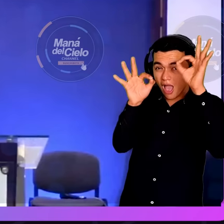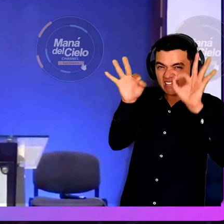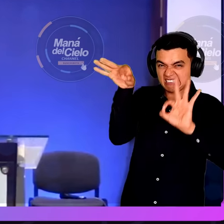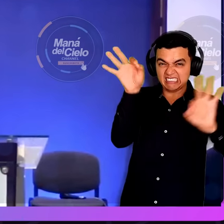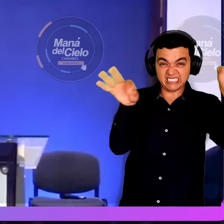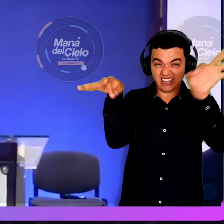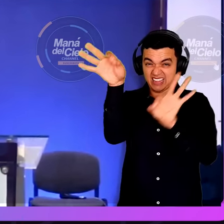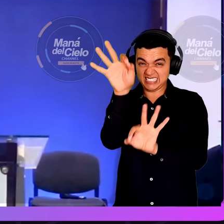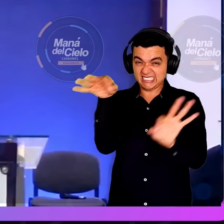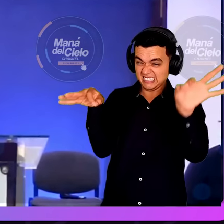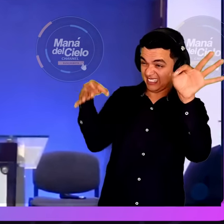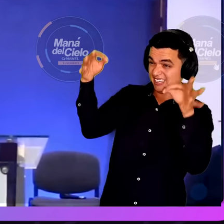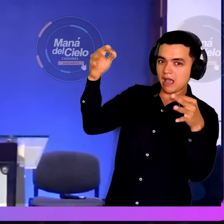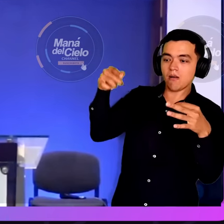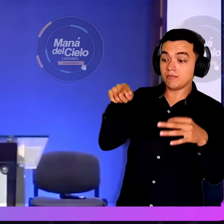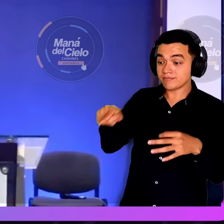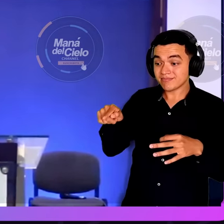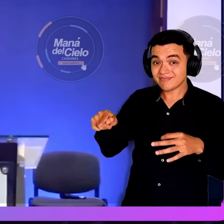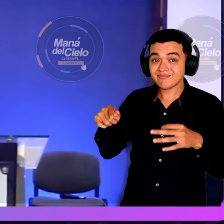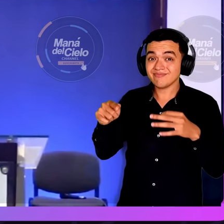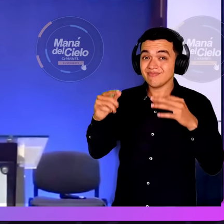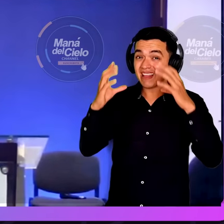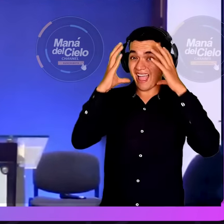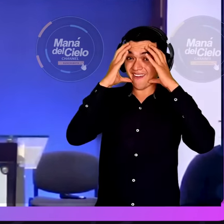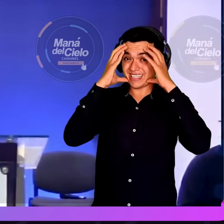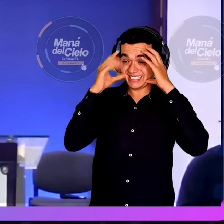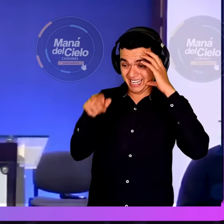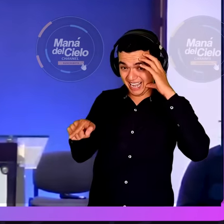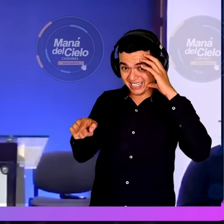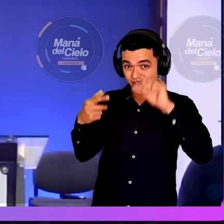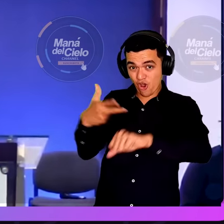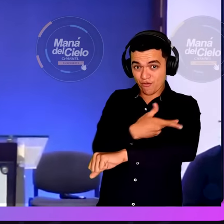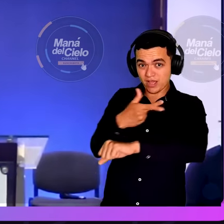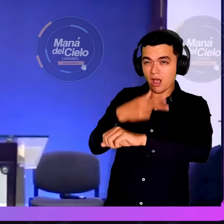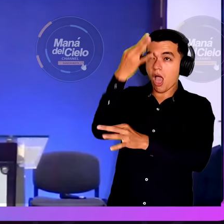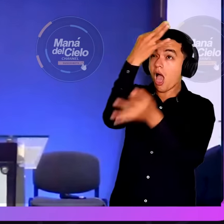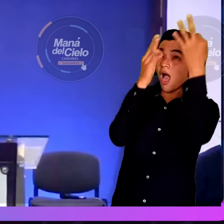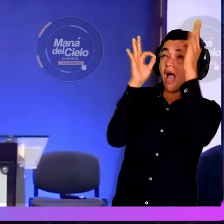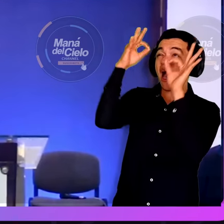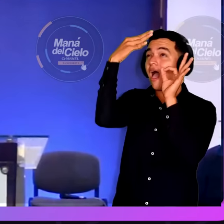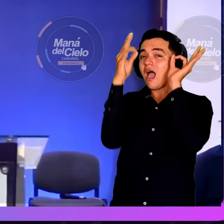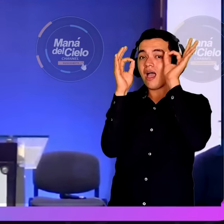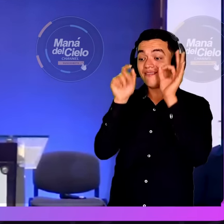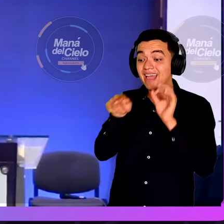y se te pegan y se te comienzan a meter por las narices, por los oídos, y sueltan una larva. Y después